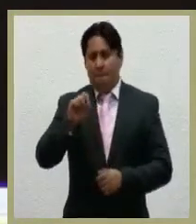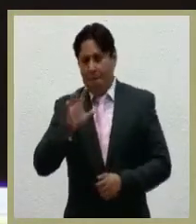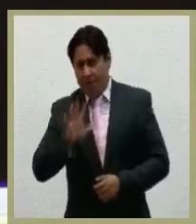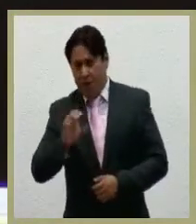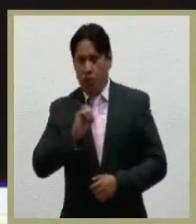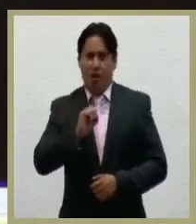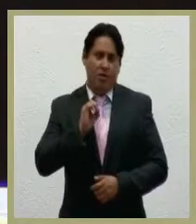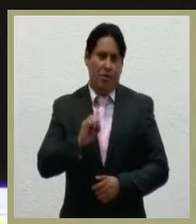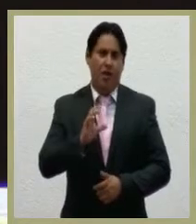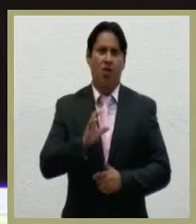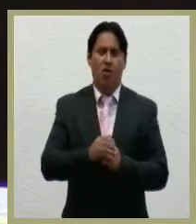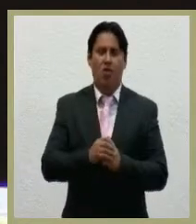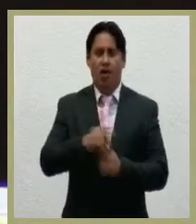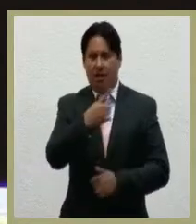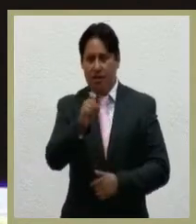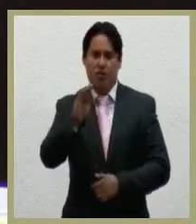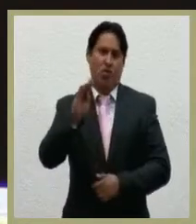225.00,